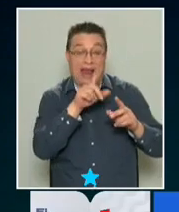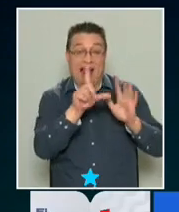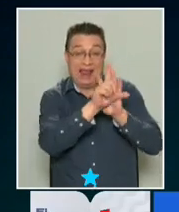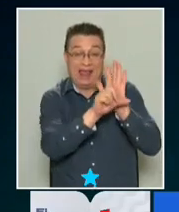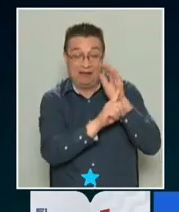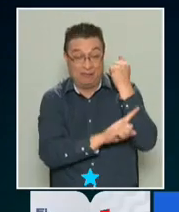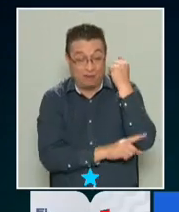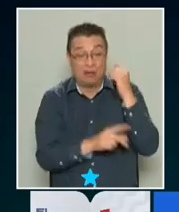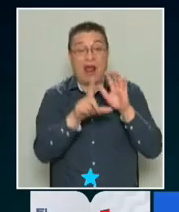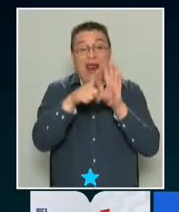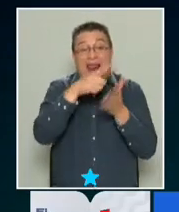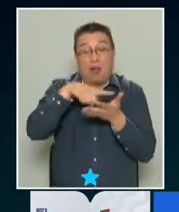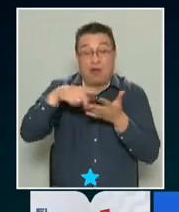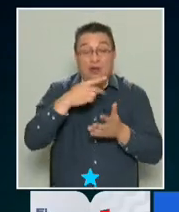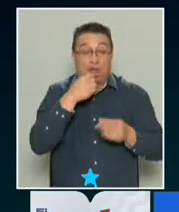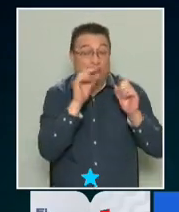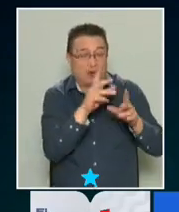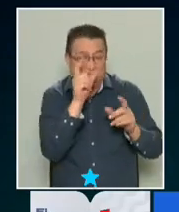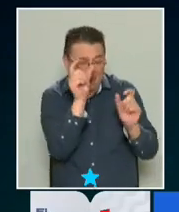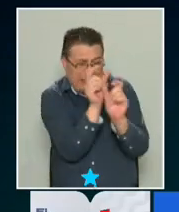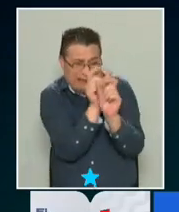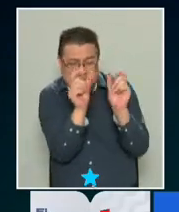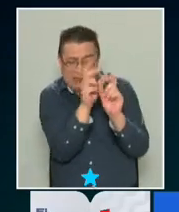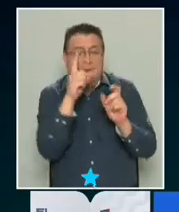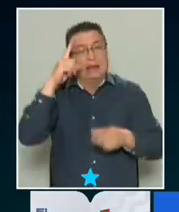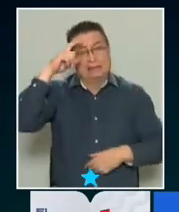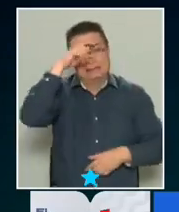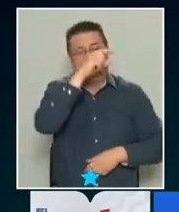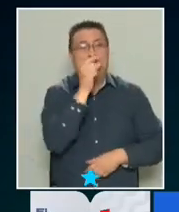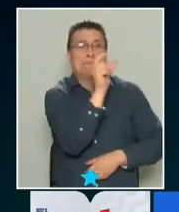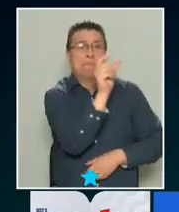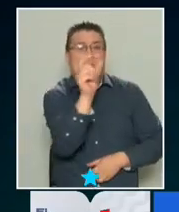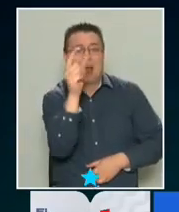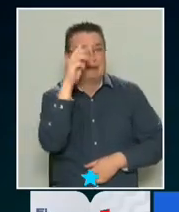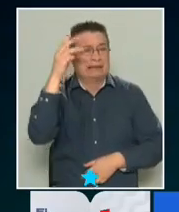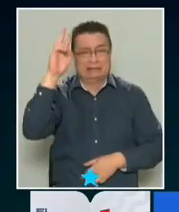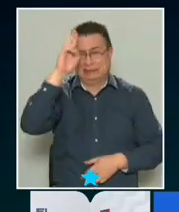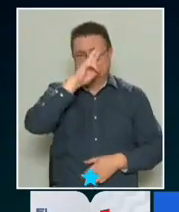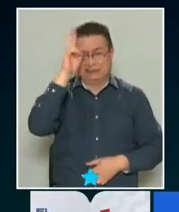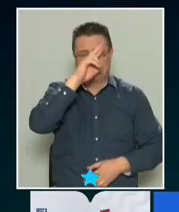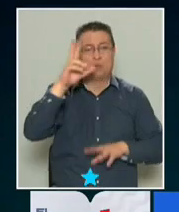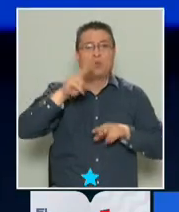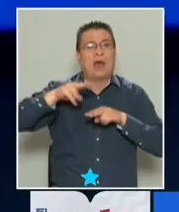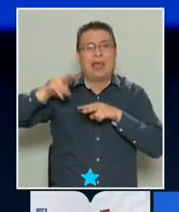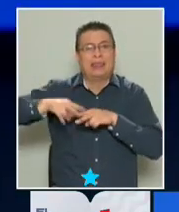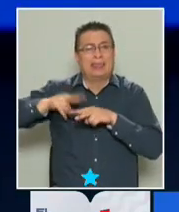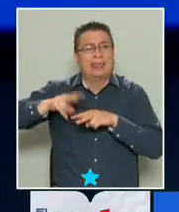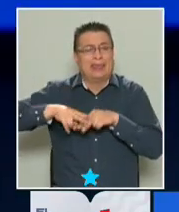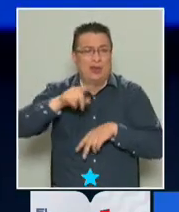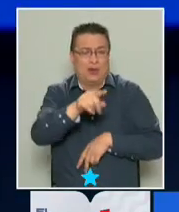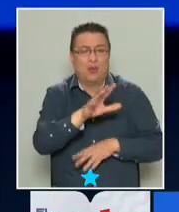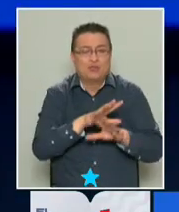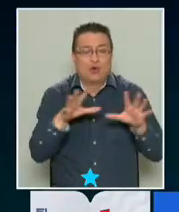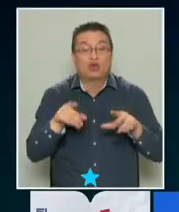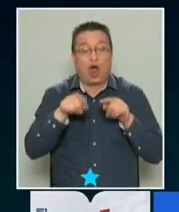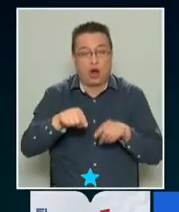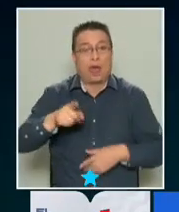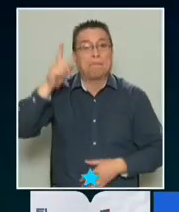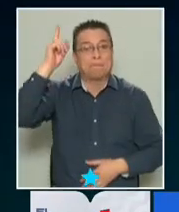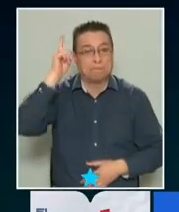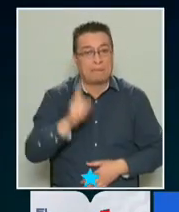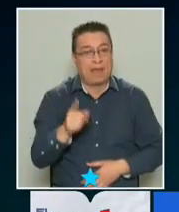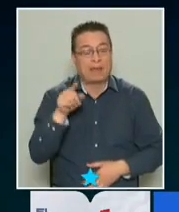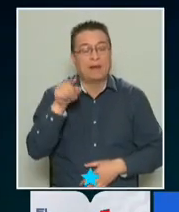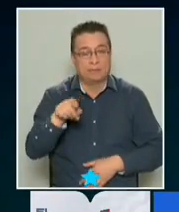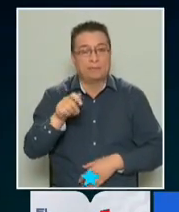muchas veces es muy complejo en sus palabras es un deporte muy antiguo además entonces ahora hay un mandato de